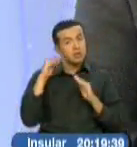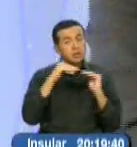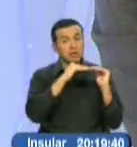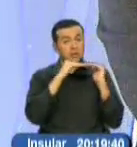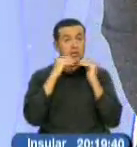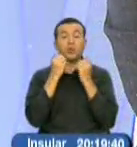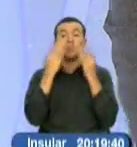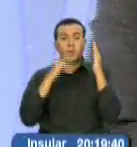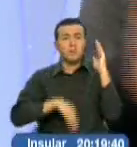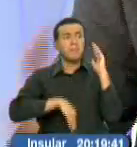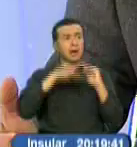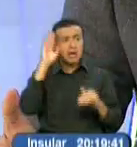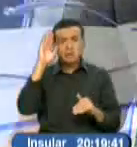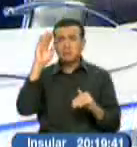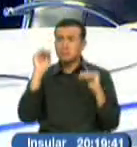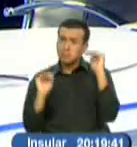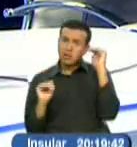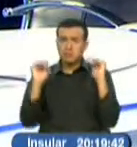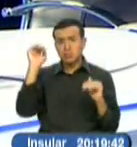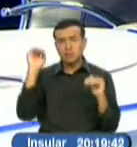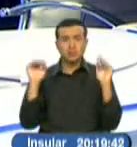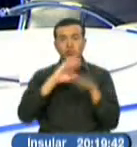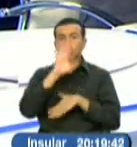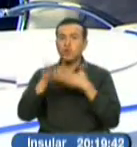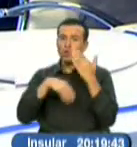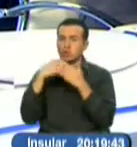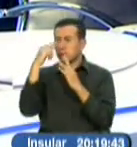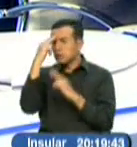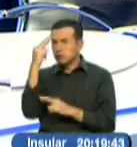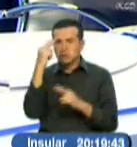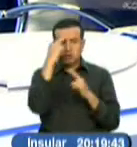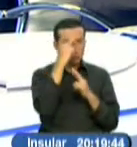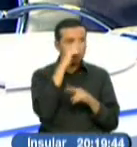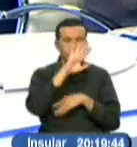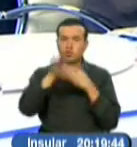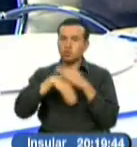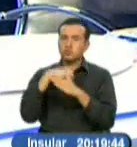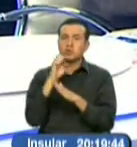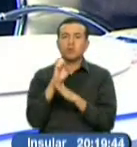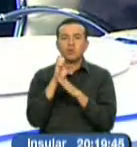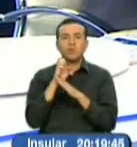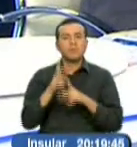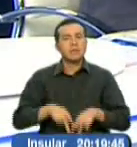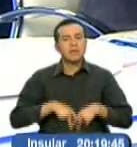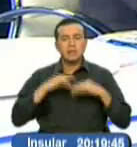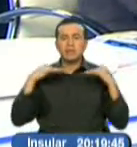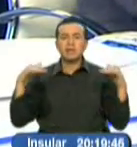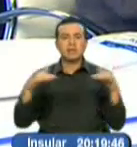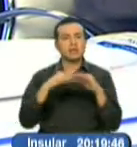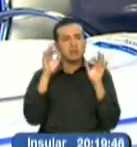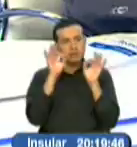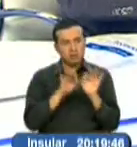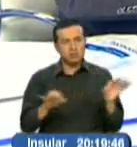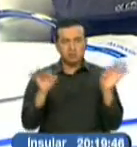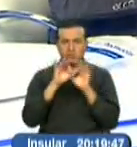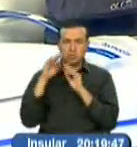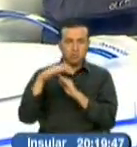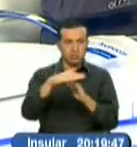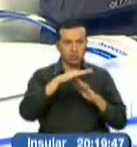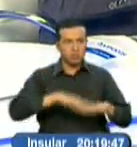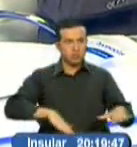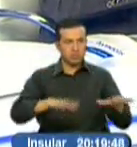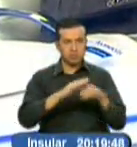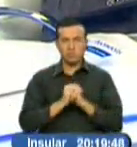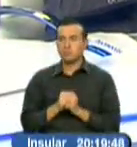democracia tenemos mayorías y minorías, pero todas respetables, somos ecuatorianos viviendo en el mismo territorio y que siga siendo un territorio de paz.